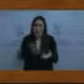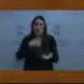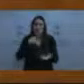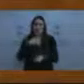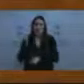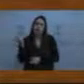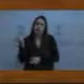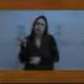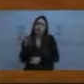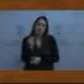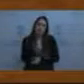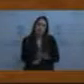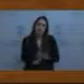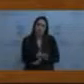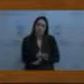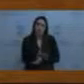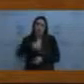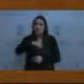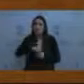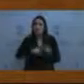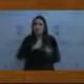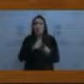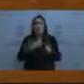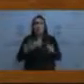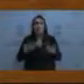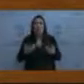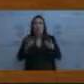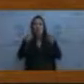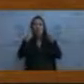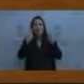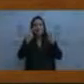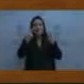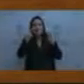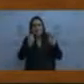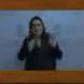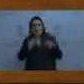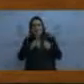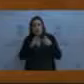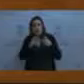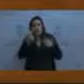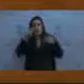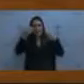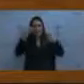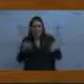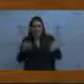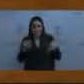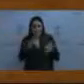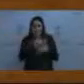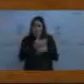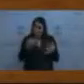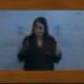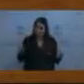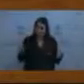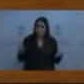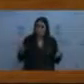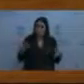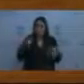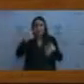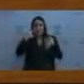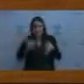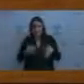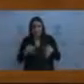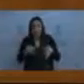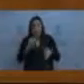repetido. Nuestra intención es que se garantice un salario social eficaz, eficiente, seguro